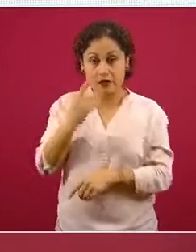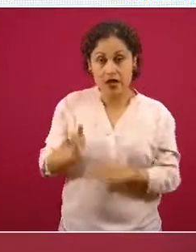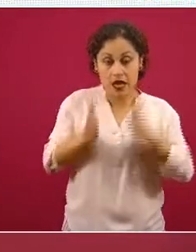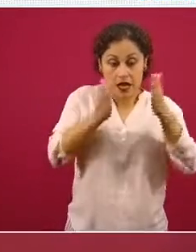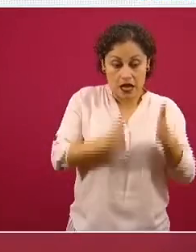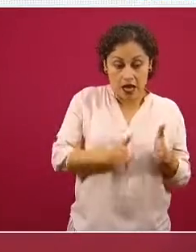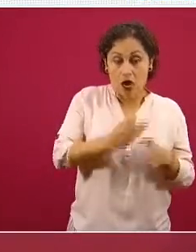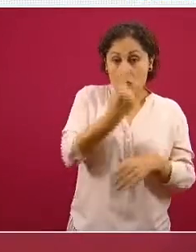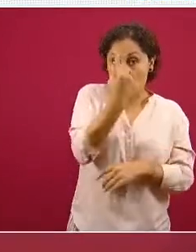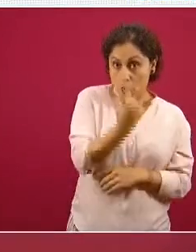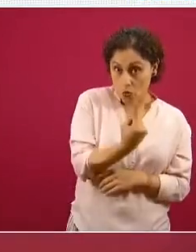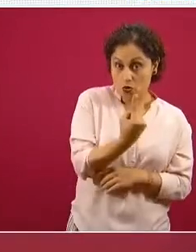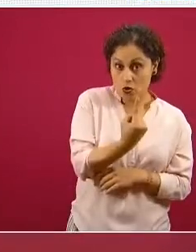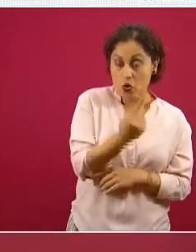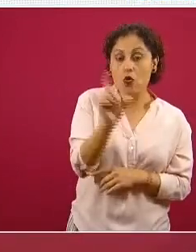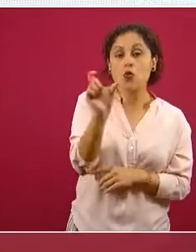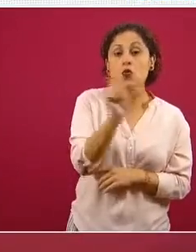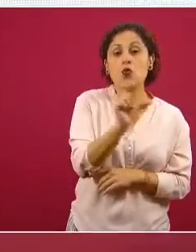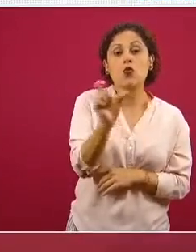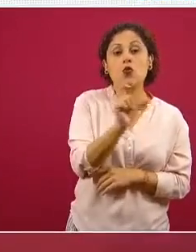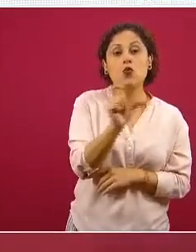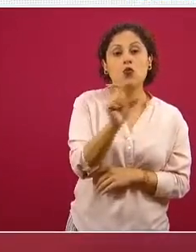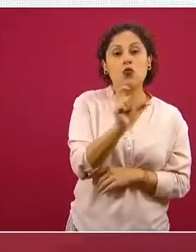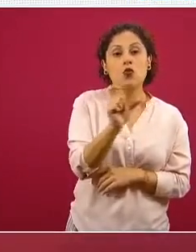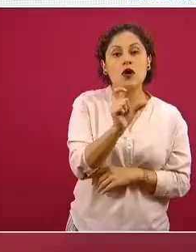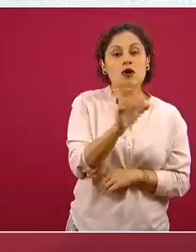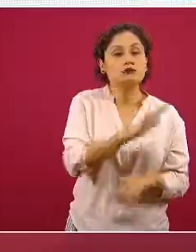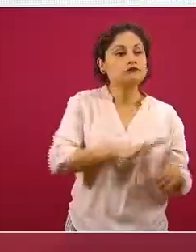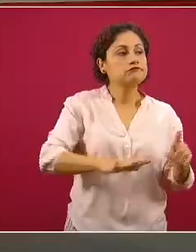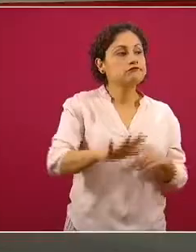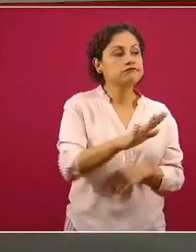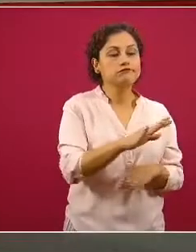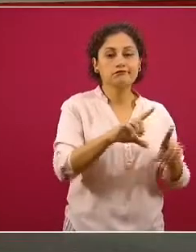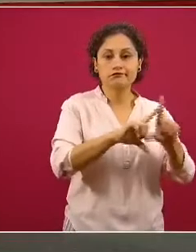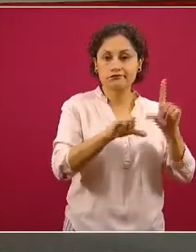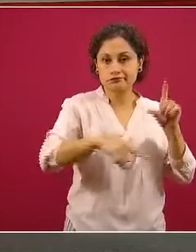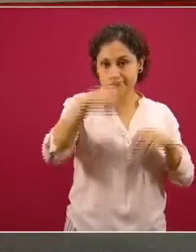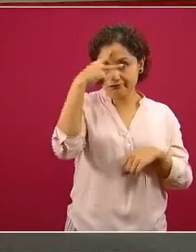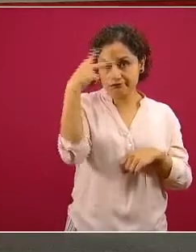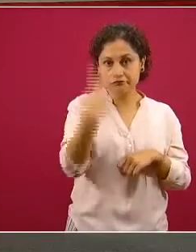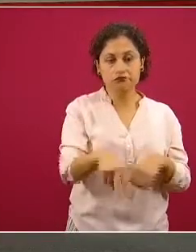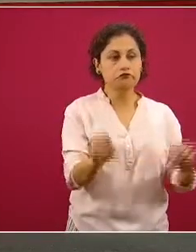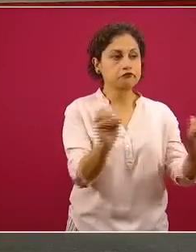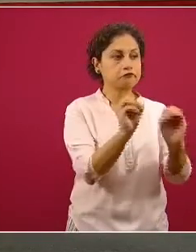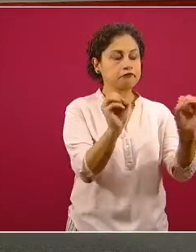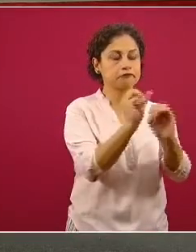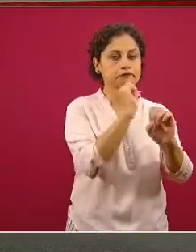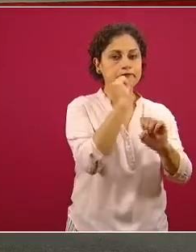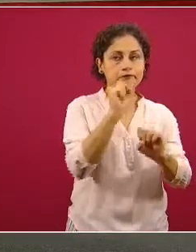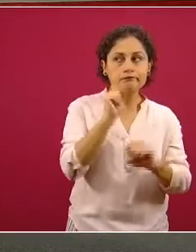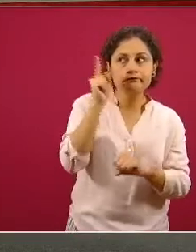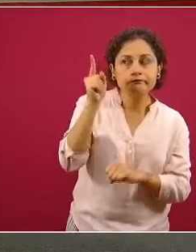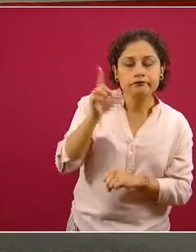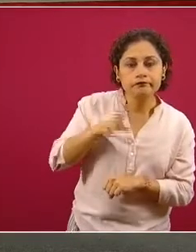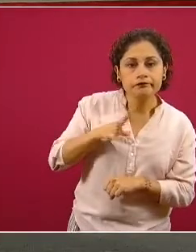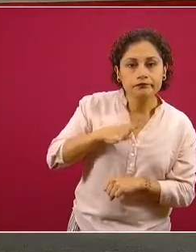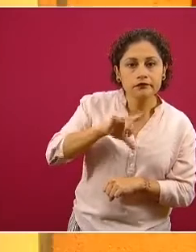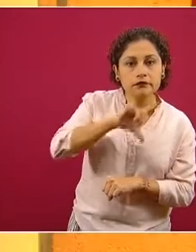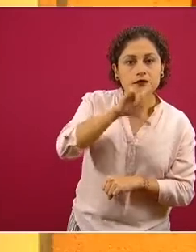virus. Es decir, pasamos de una situación en donde teníamos 0 casos a tener el primer caso. Y esto ocurrió el 28 de